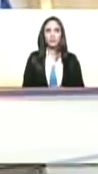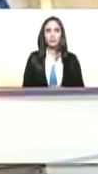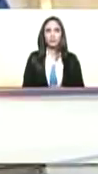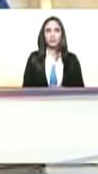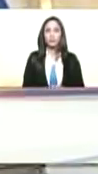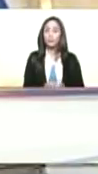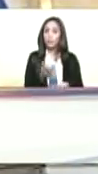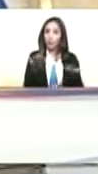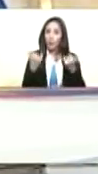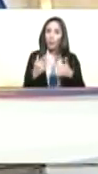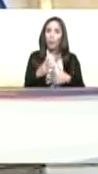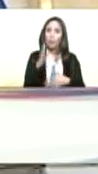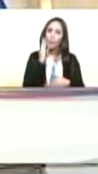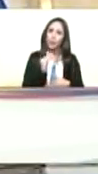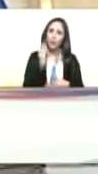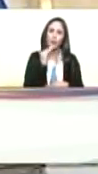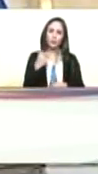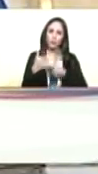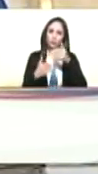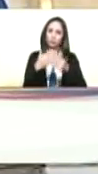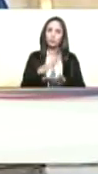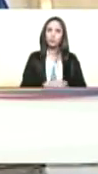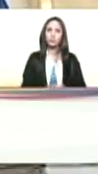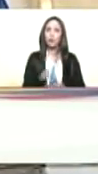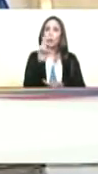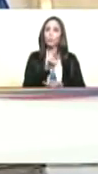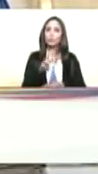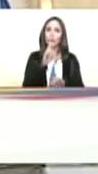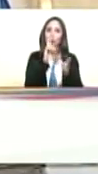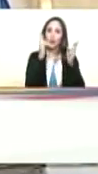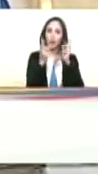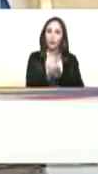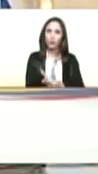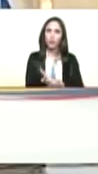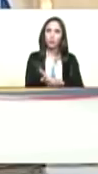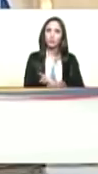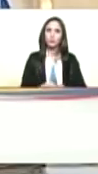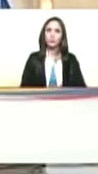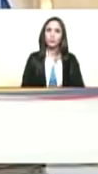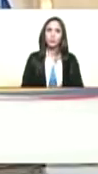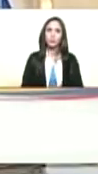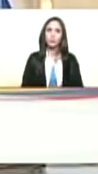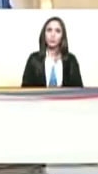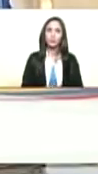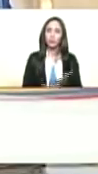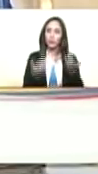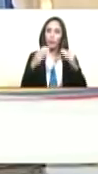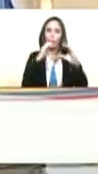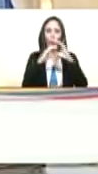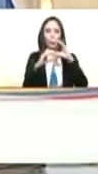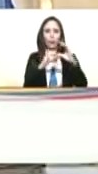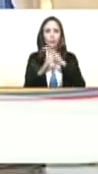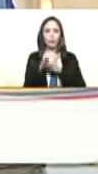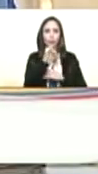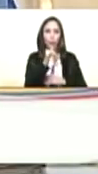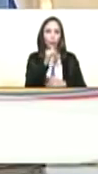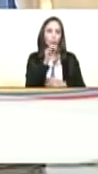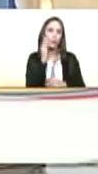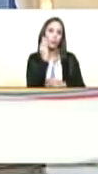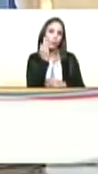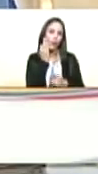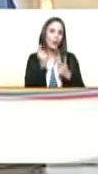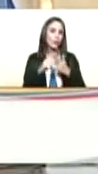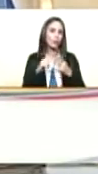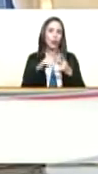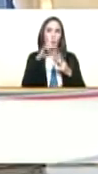Tenemos que experimentarla, compadre. Tenemos que ser los campeones mundiales de la comunicación en Facebook,